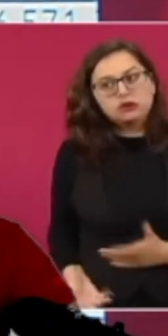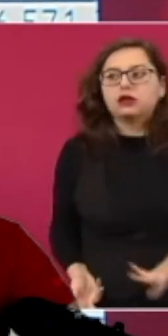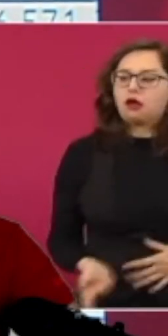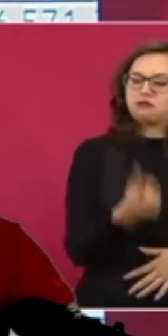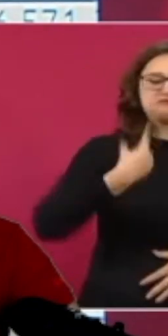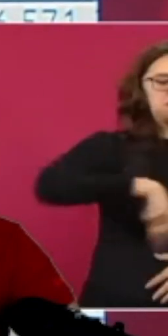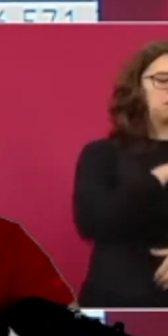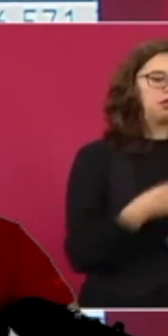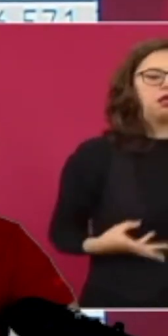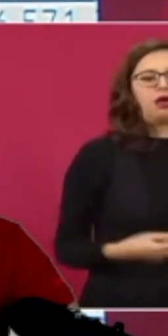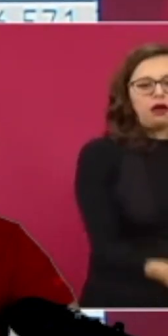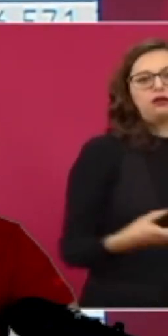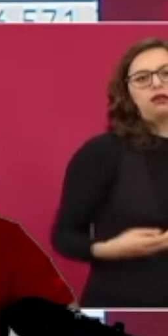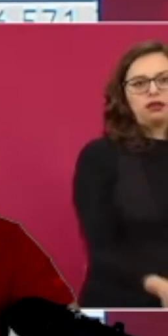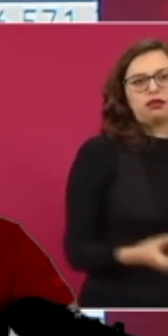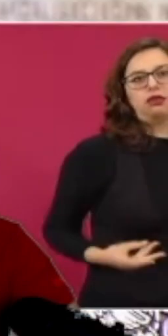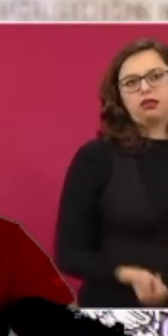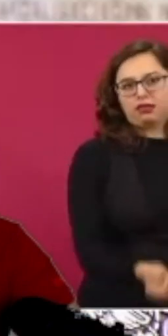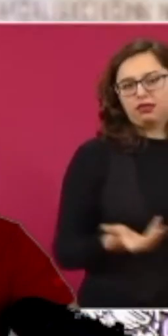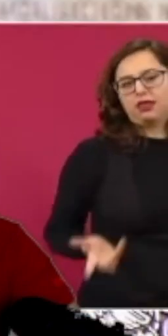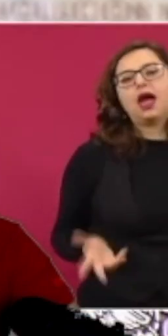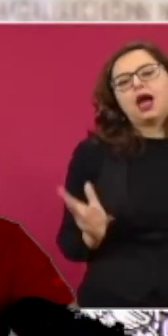más que ellos.